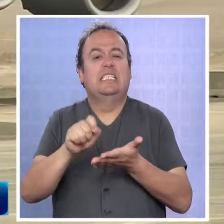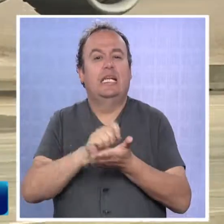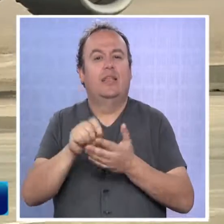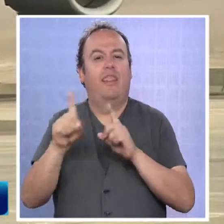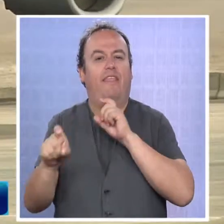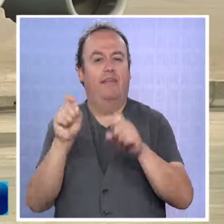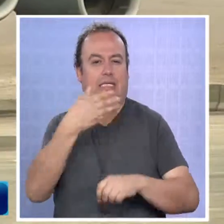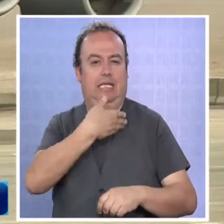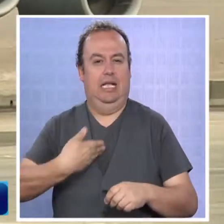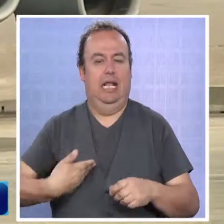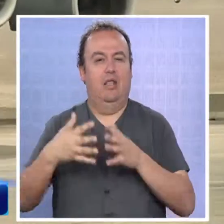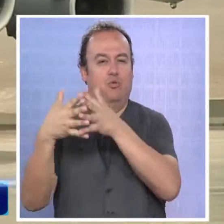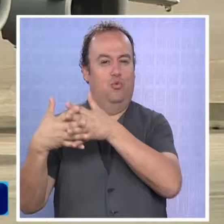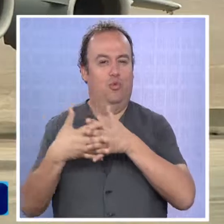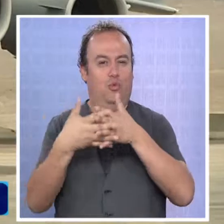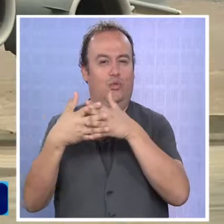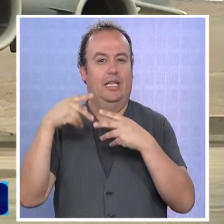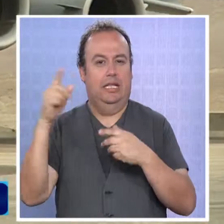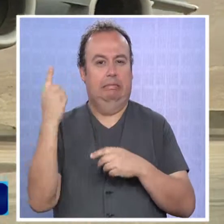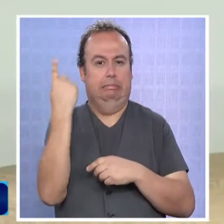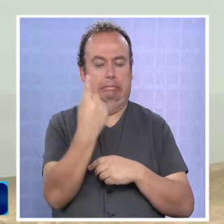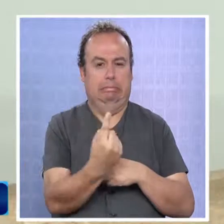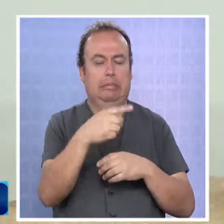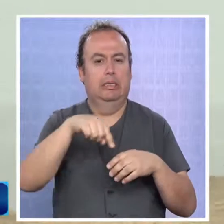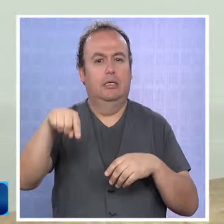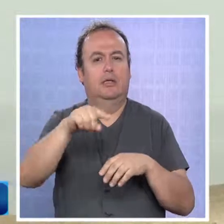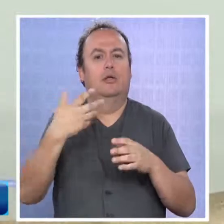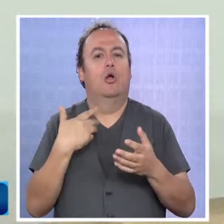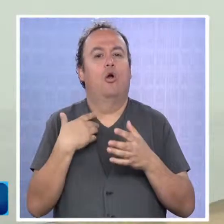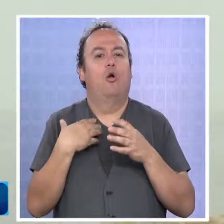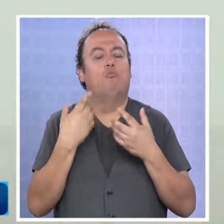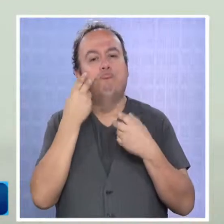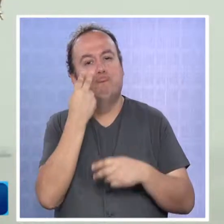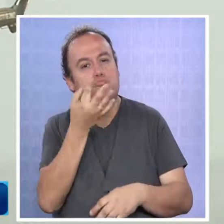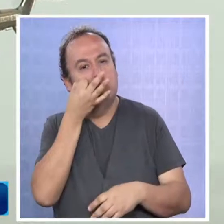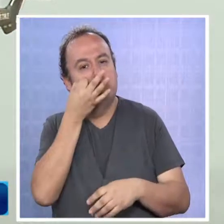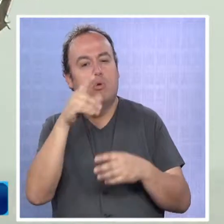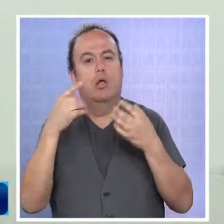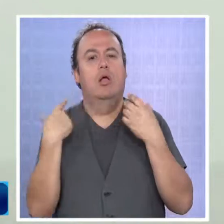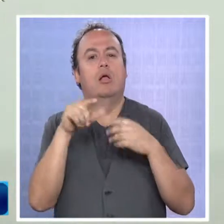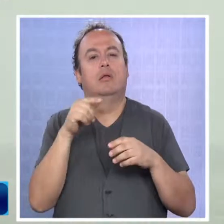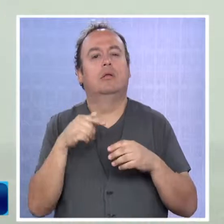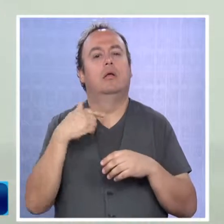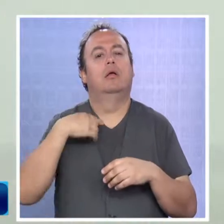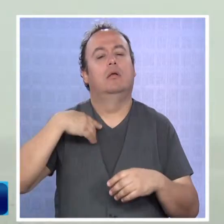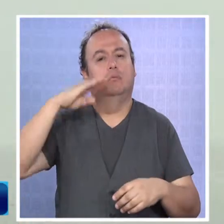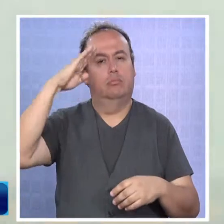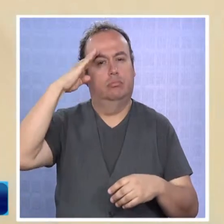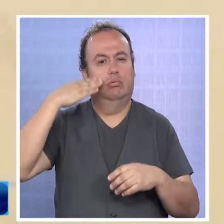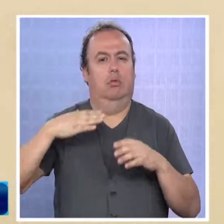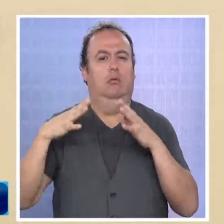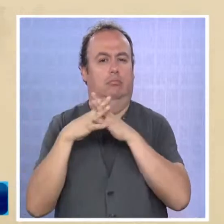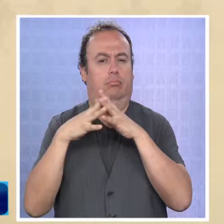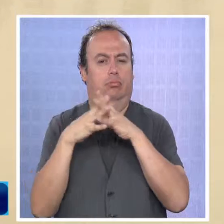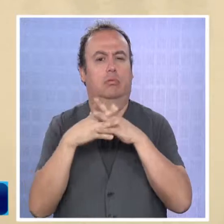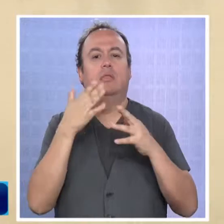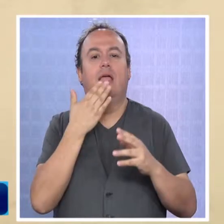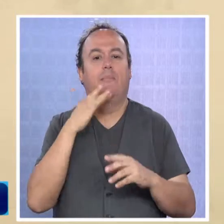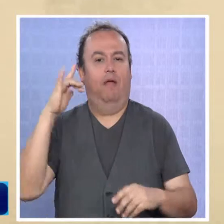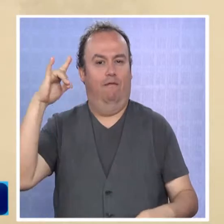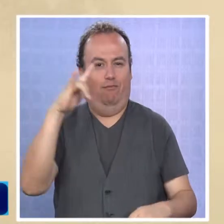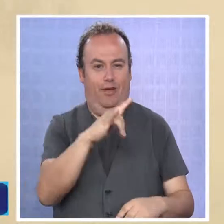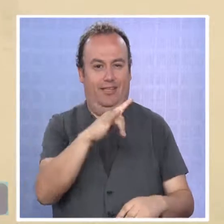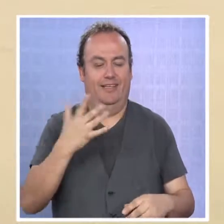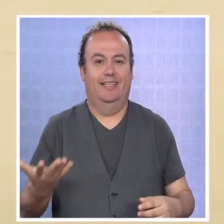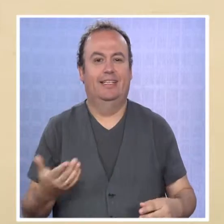León Panetta, se llevó a cabo un ejercicio conjunto con participación del Ejército, de la Armada y la Fuerza Aérea. Un